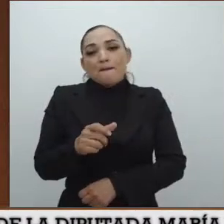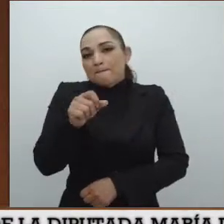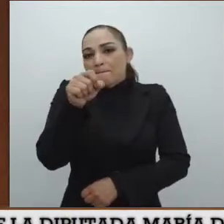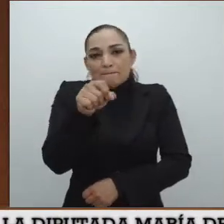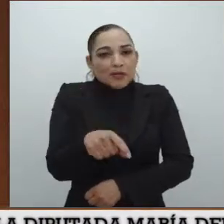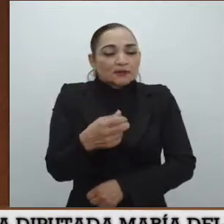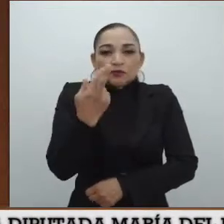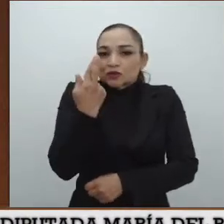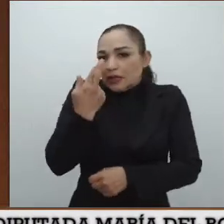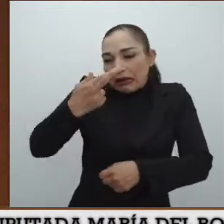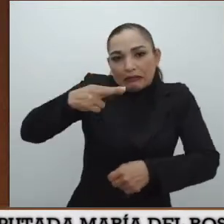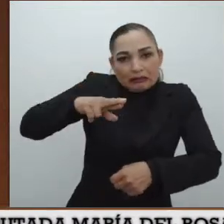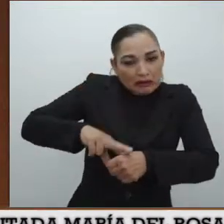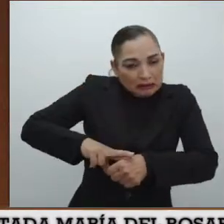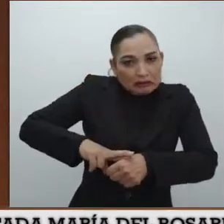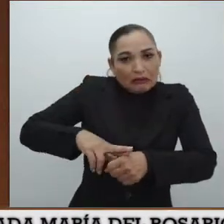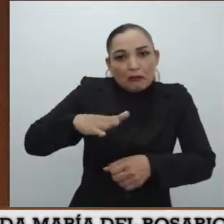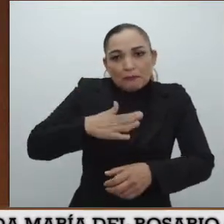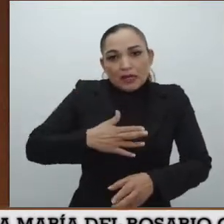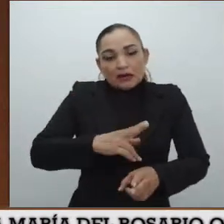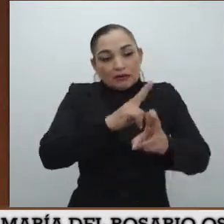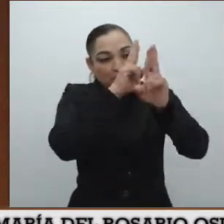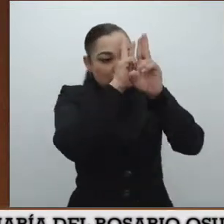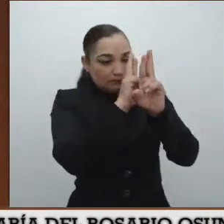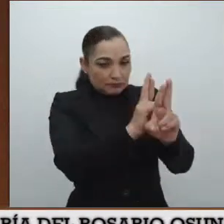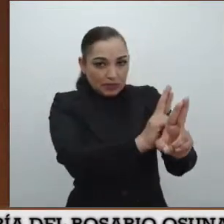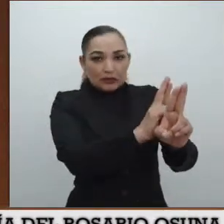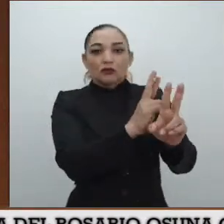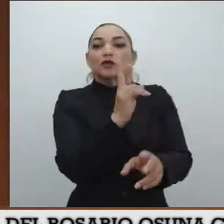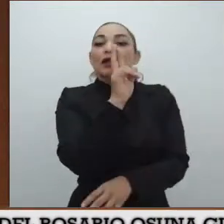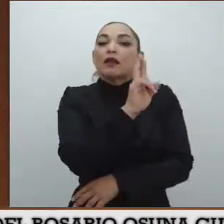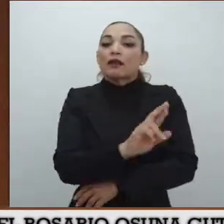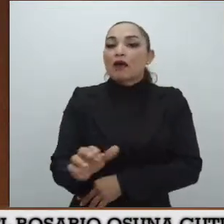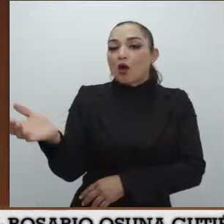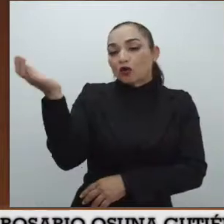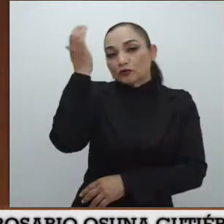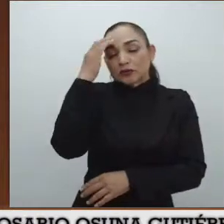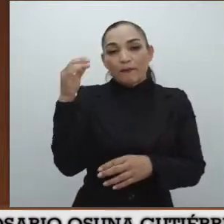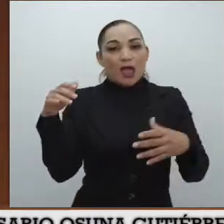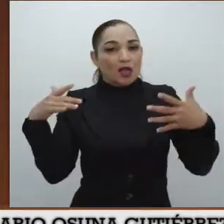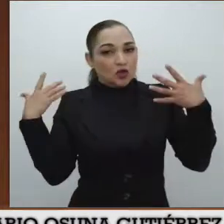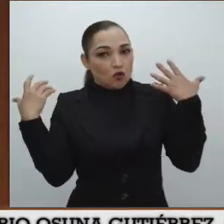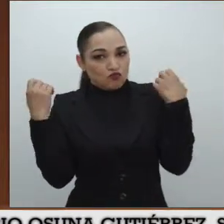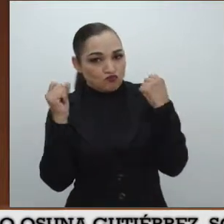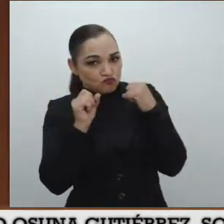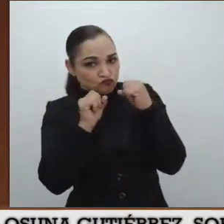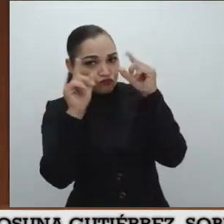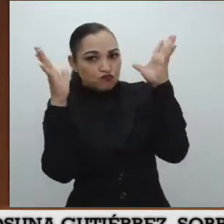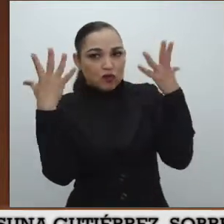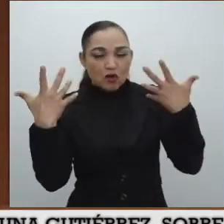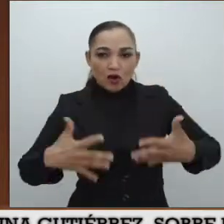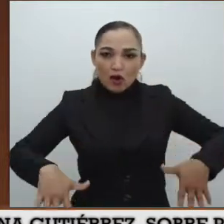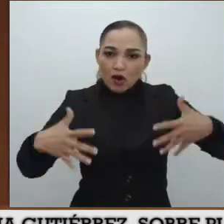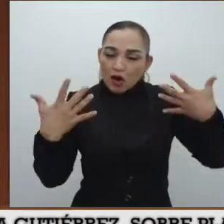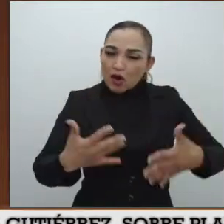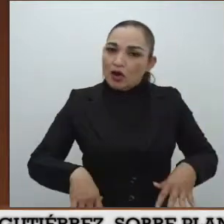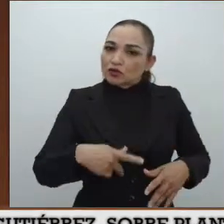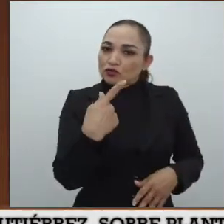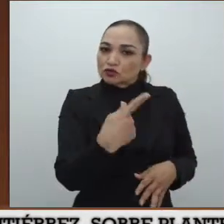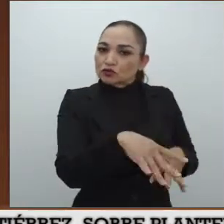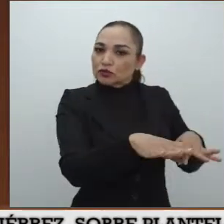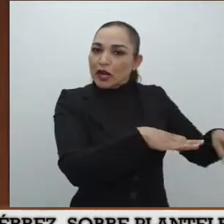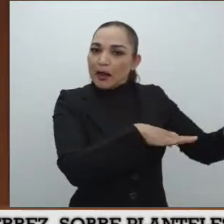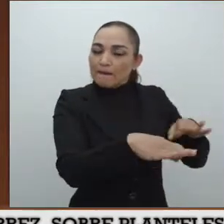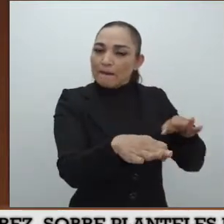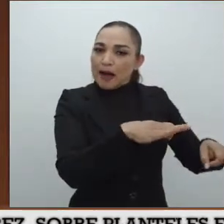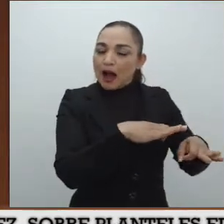mi respeto, mi reconocimiento y el trabajo que hace nuestra secretaria de Educación Pública